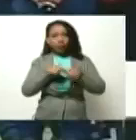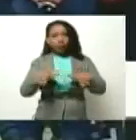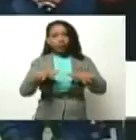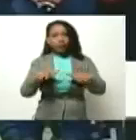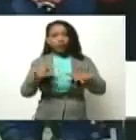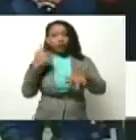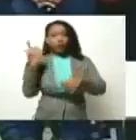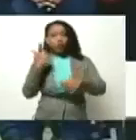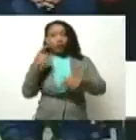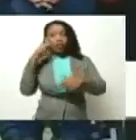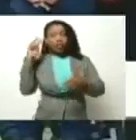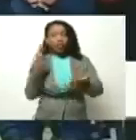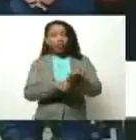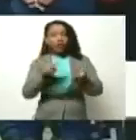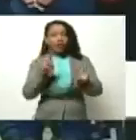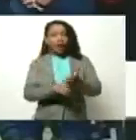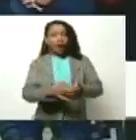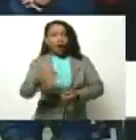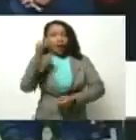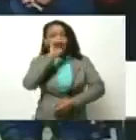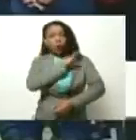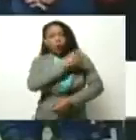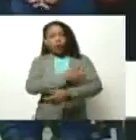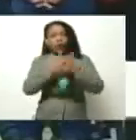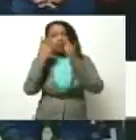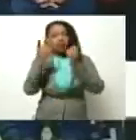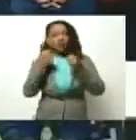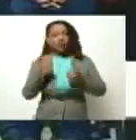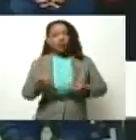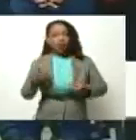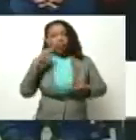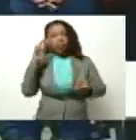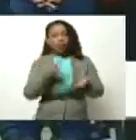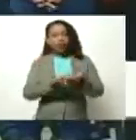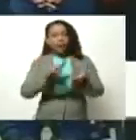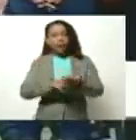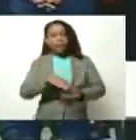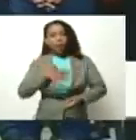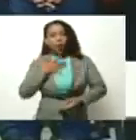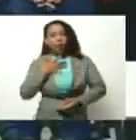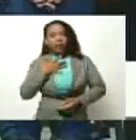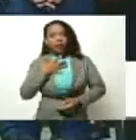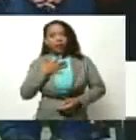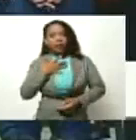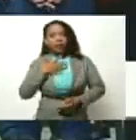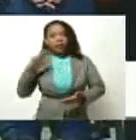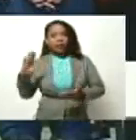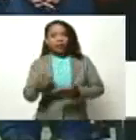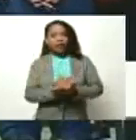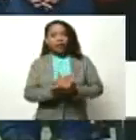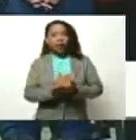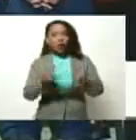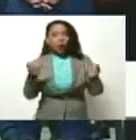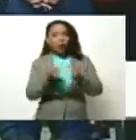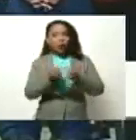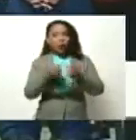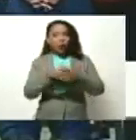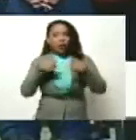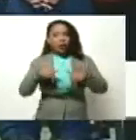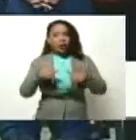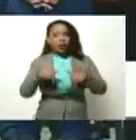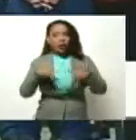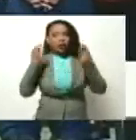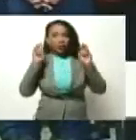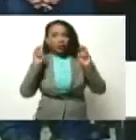que son los que de verdad tiene el poder de decisión y son los que de verdad pueden poder y quitar los cuadros en este partido